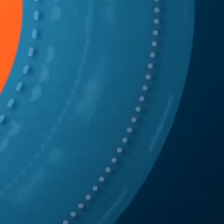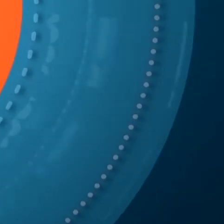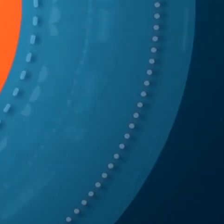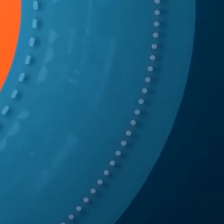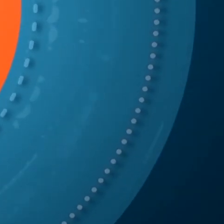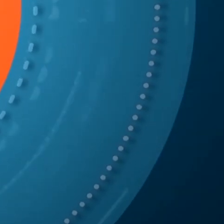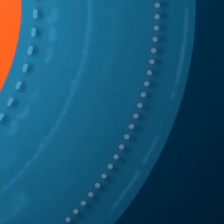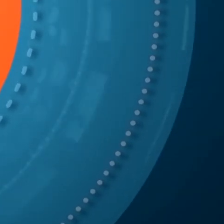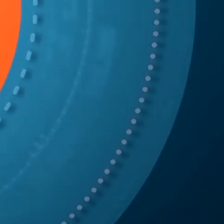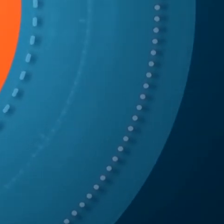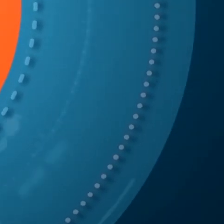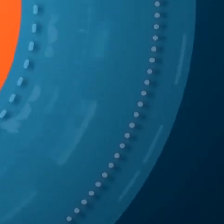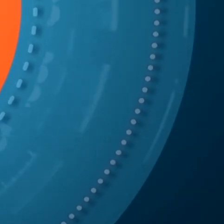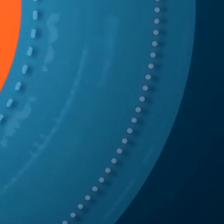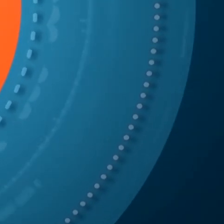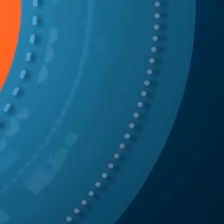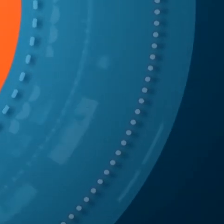¡Gracias!